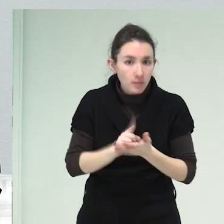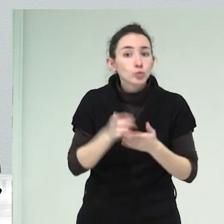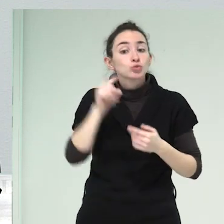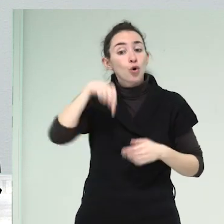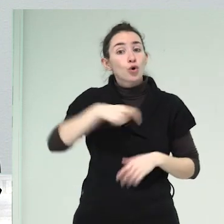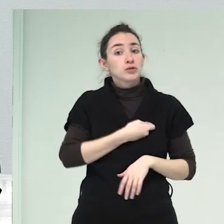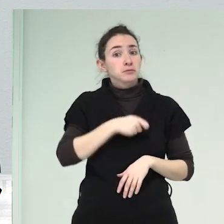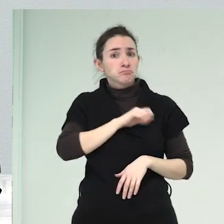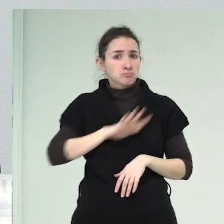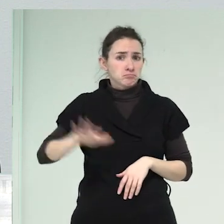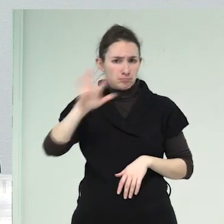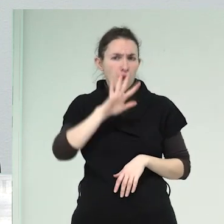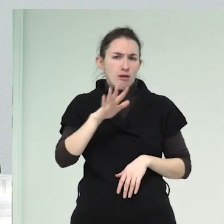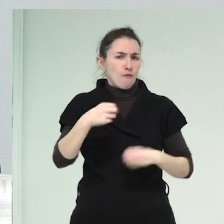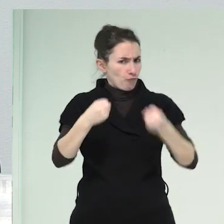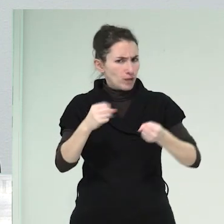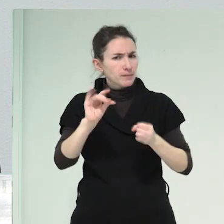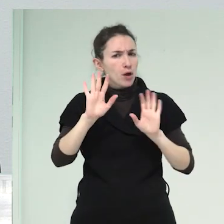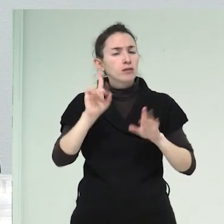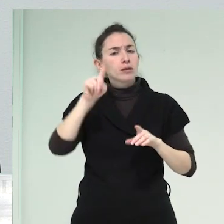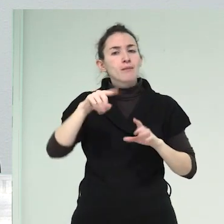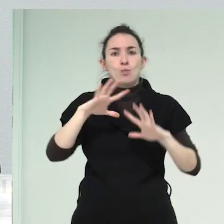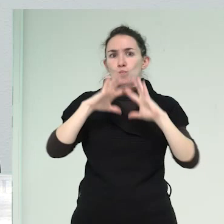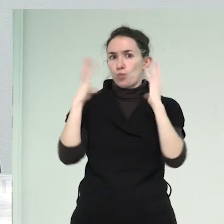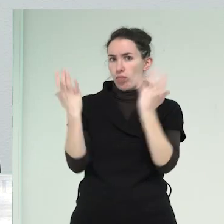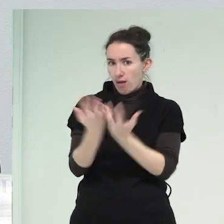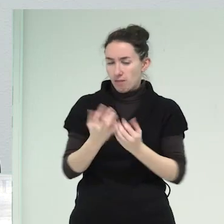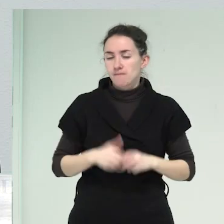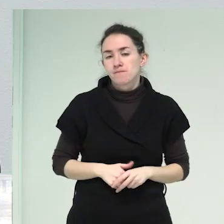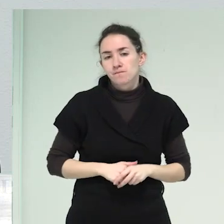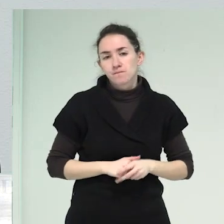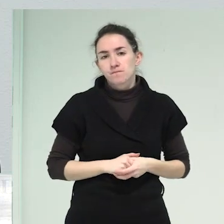español, que tiene una grandísima fuerza, sino también a nivel mundial.